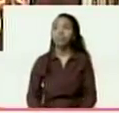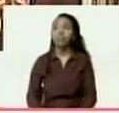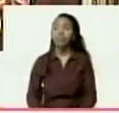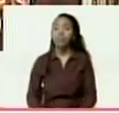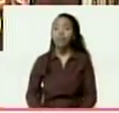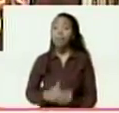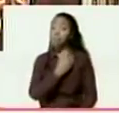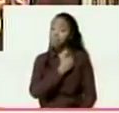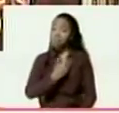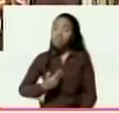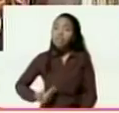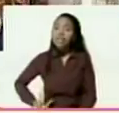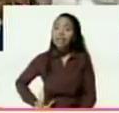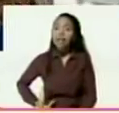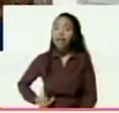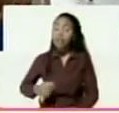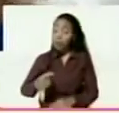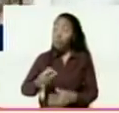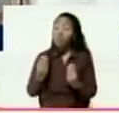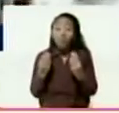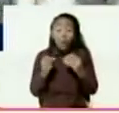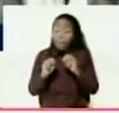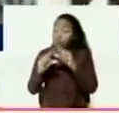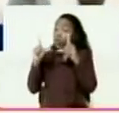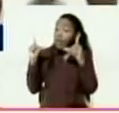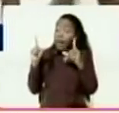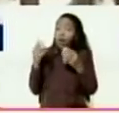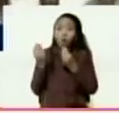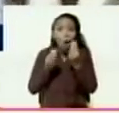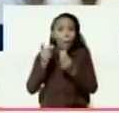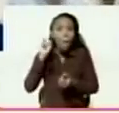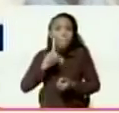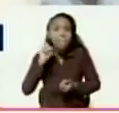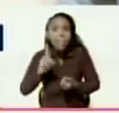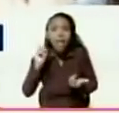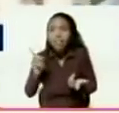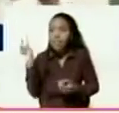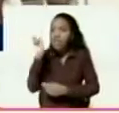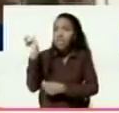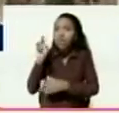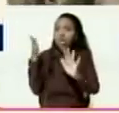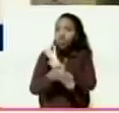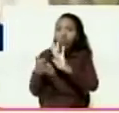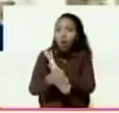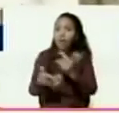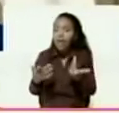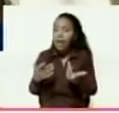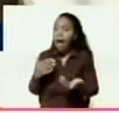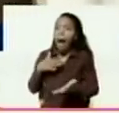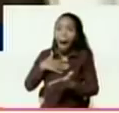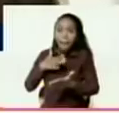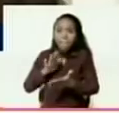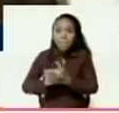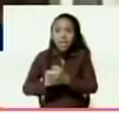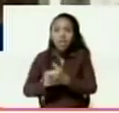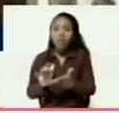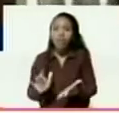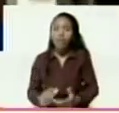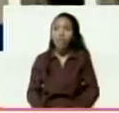presidente, es increíble cómo se miente de Venezuela, me decían ellos, siendo amigos nuestros.